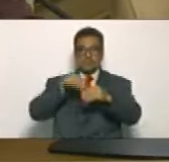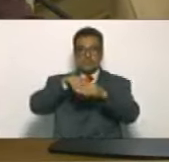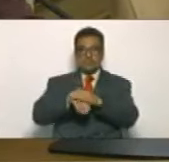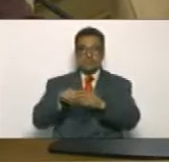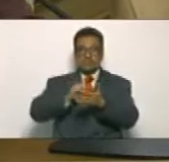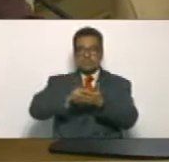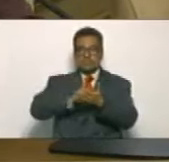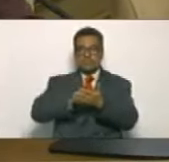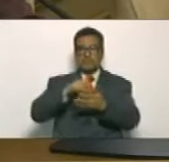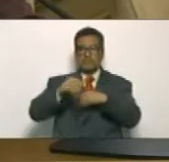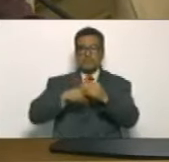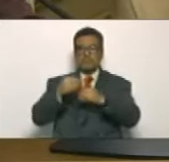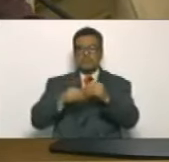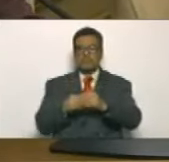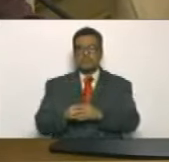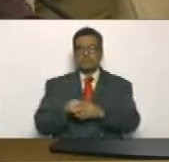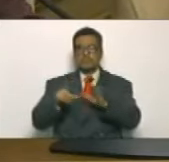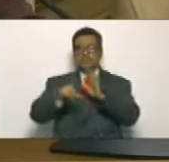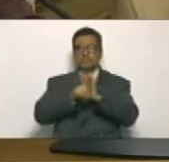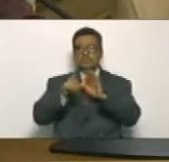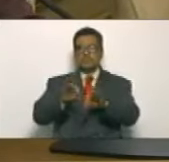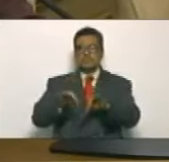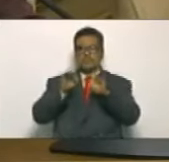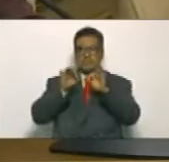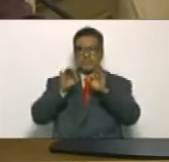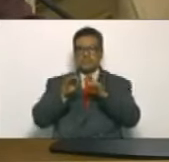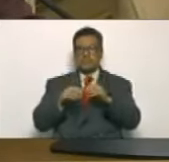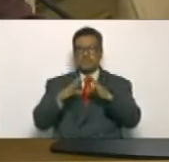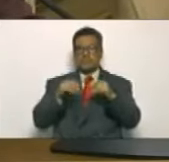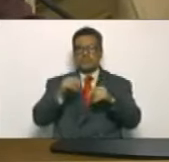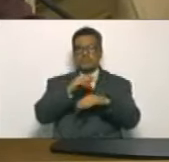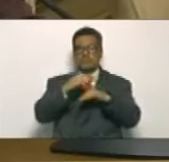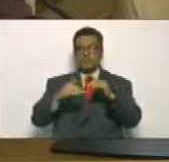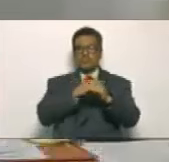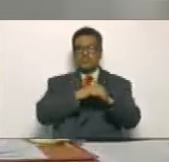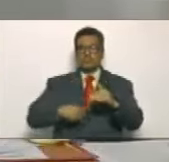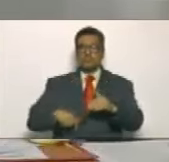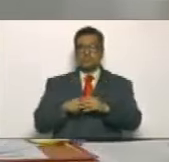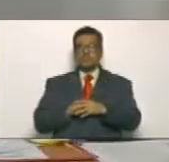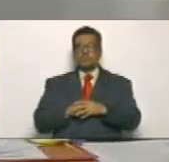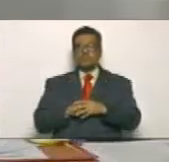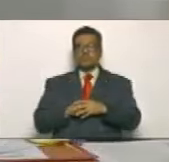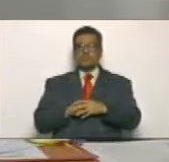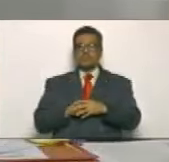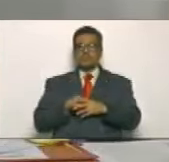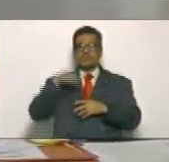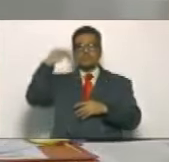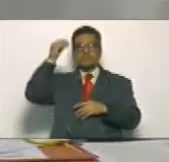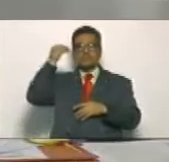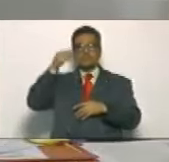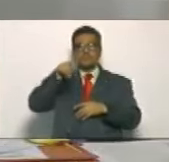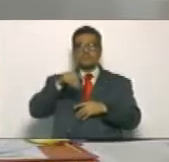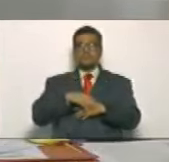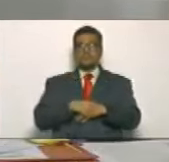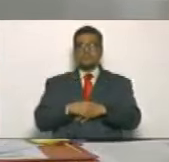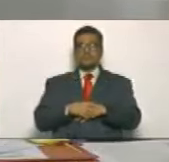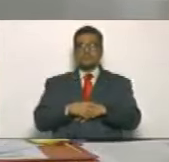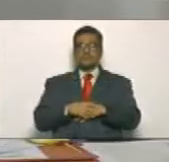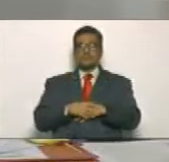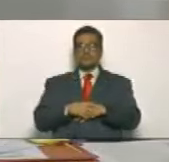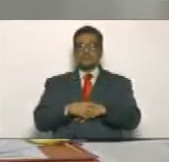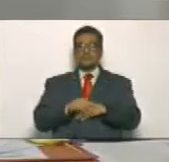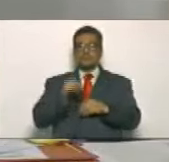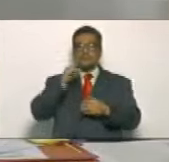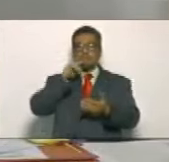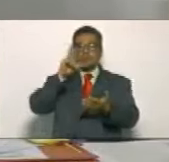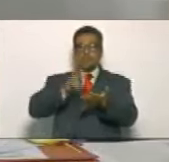este artículo serán establecidas en una ley especial. Es todo, ciudadana vicepresidenta. En consideración,